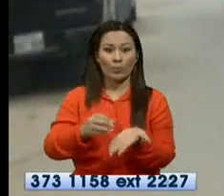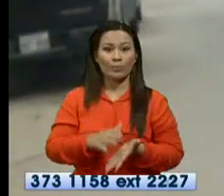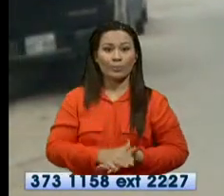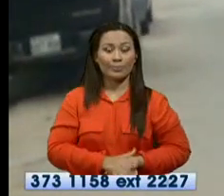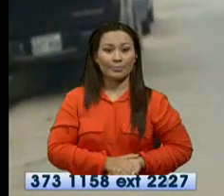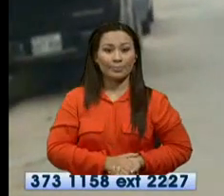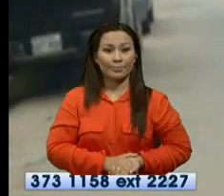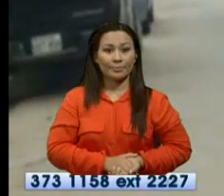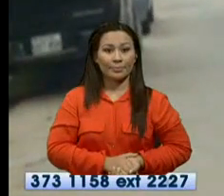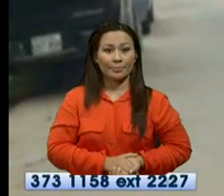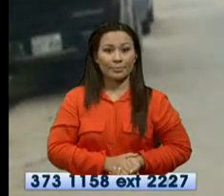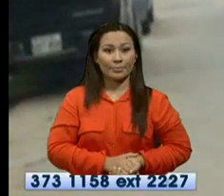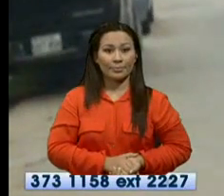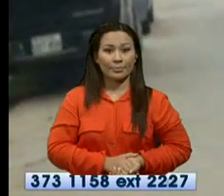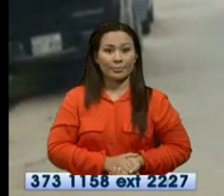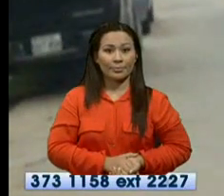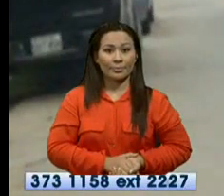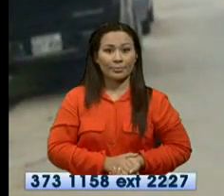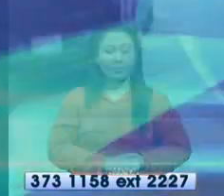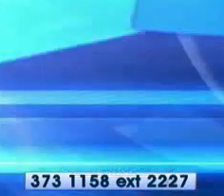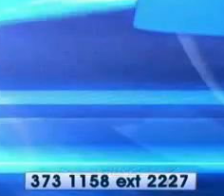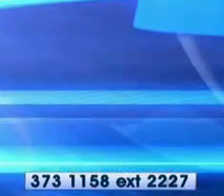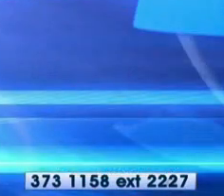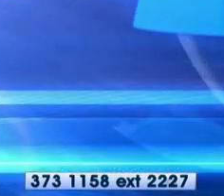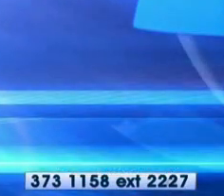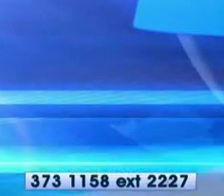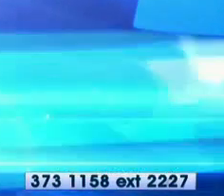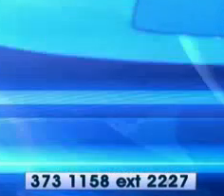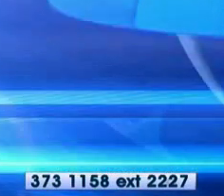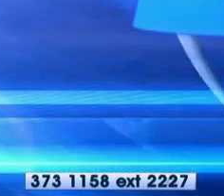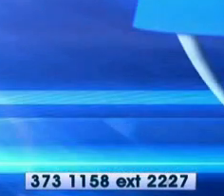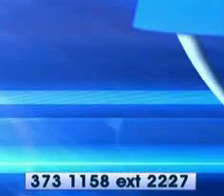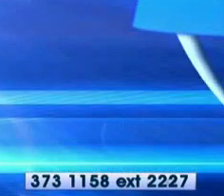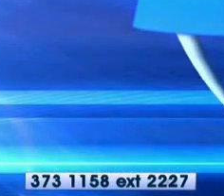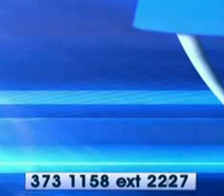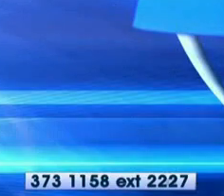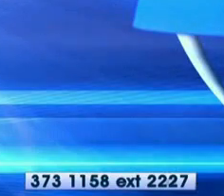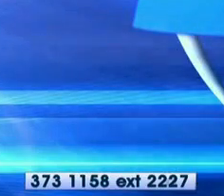La noticia siempre en la comunidad.